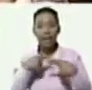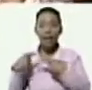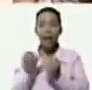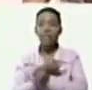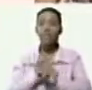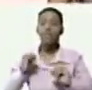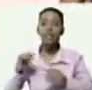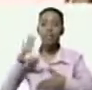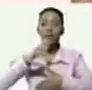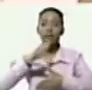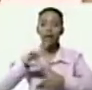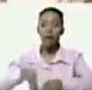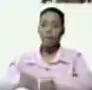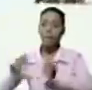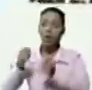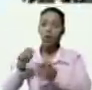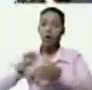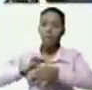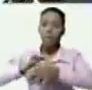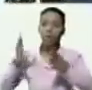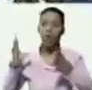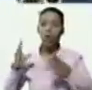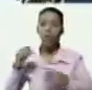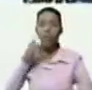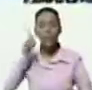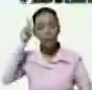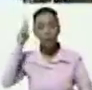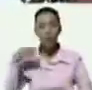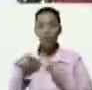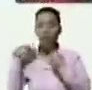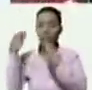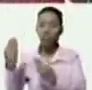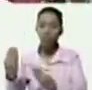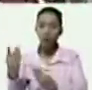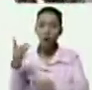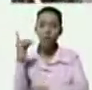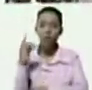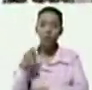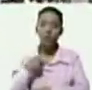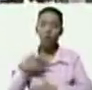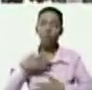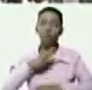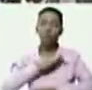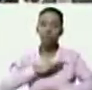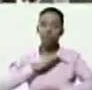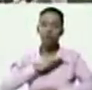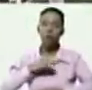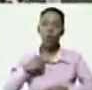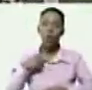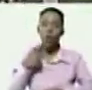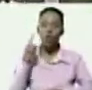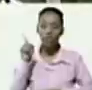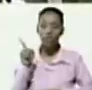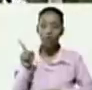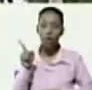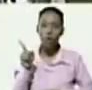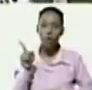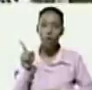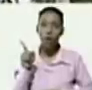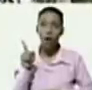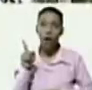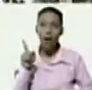y que destrozó las cadenas del Perú y dio cera a Bolivia, me conformo cuando en medio de